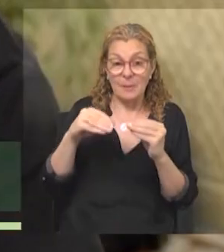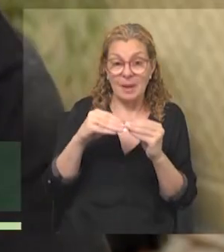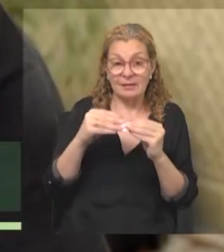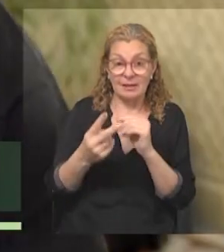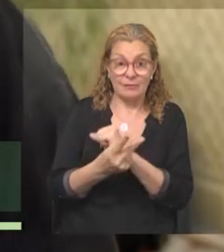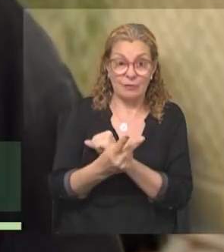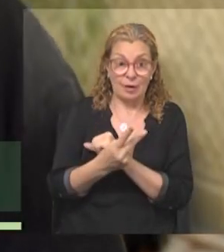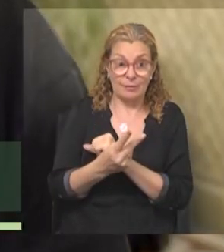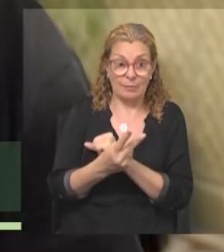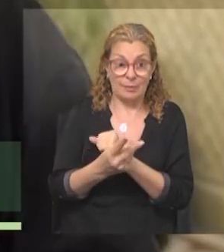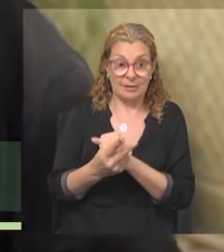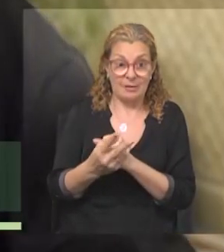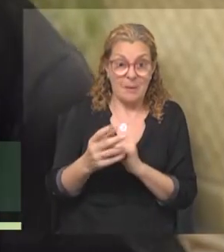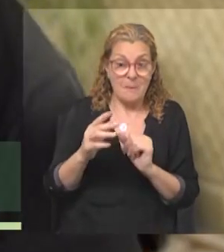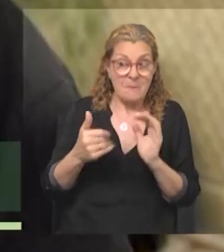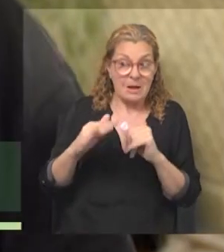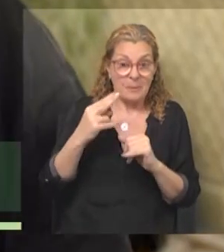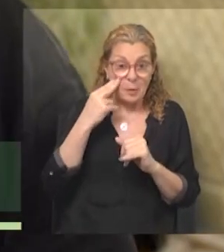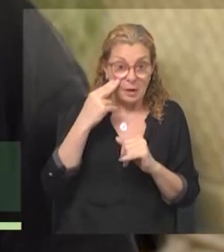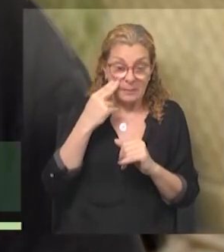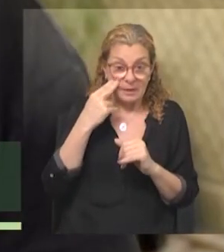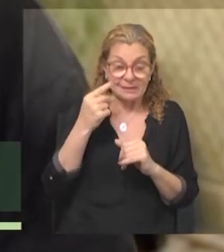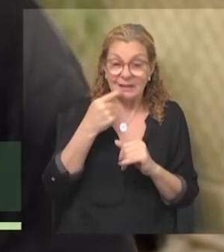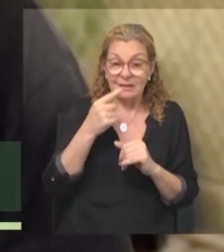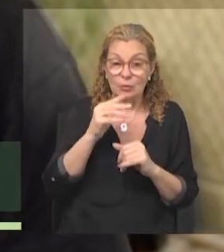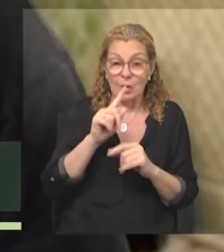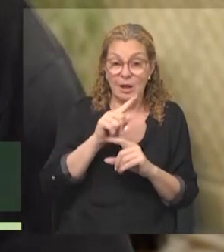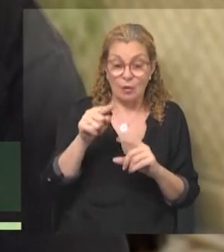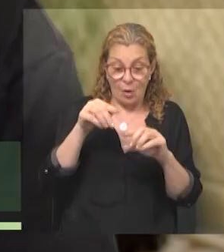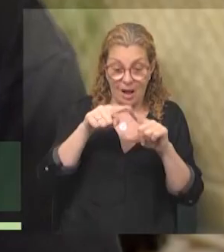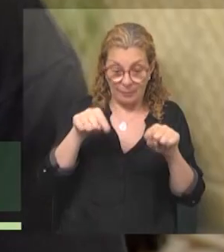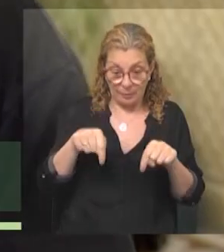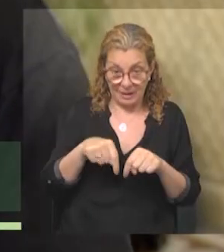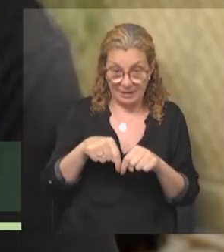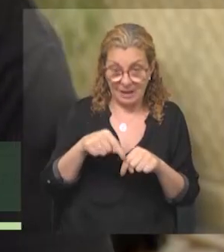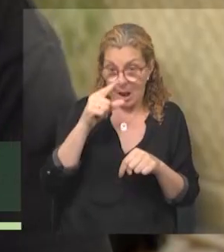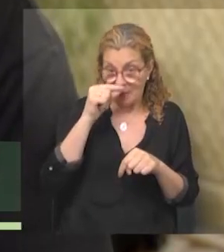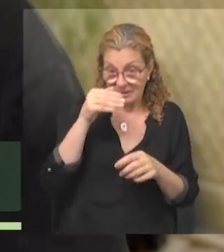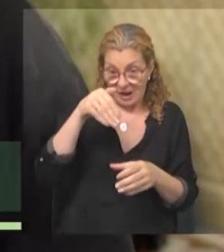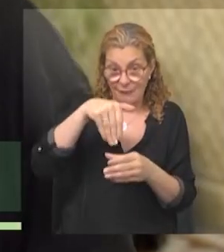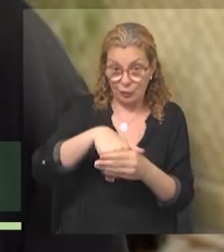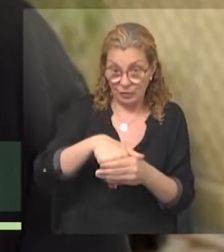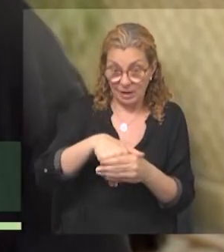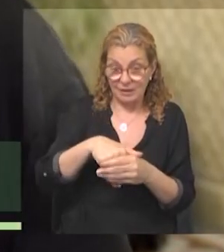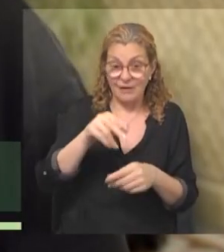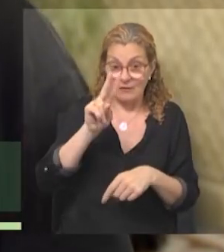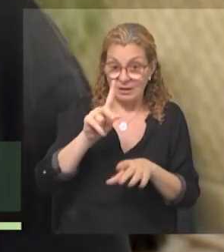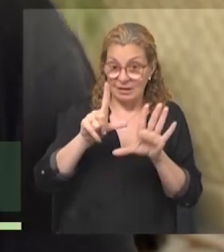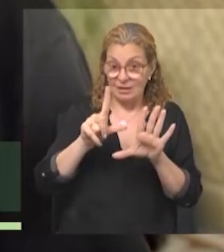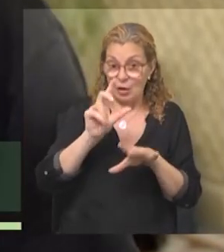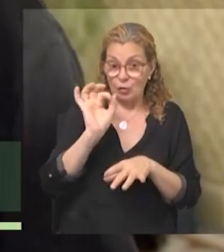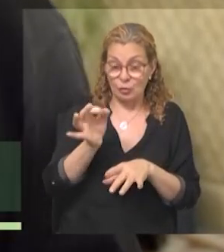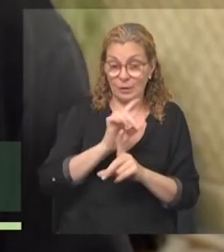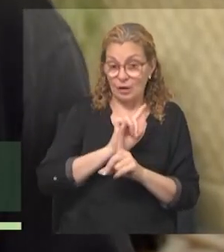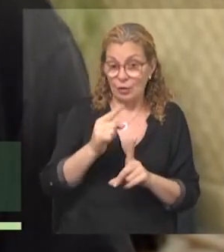inseguridad por eso estamos convocando a no colocar la papeleta amarilla el 27 de octubre